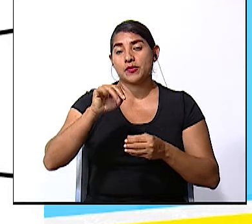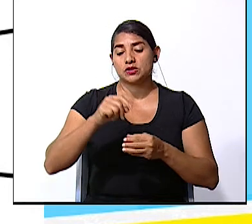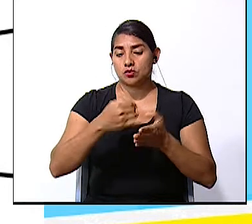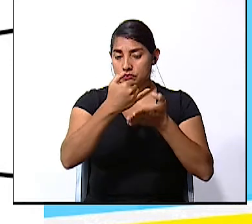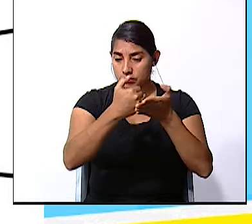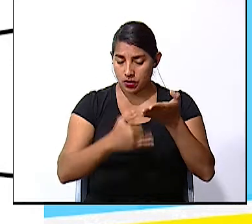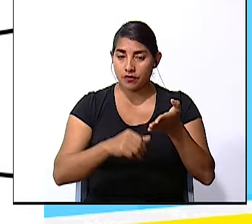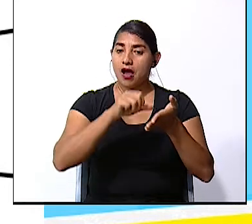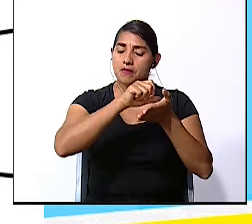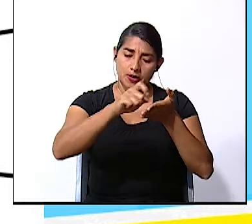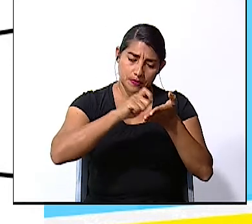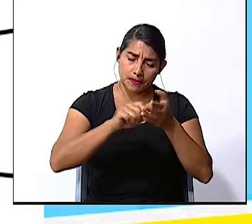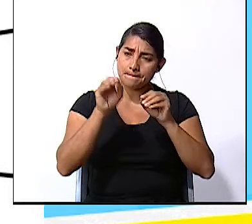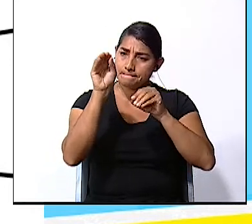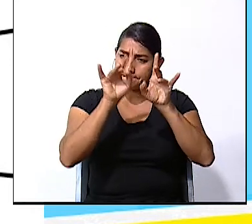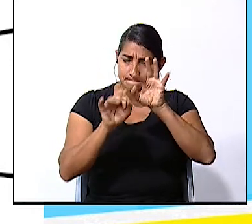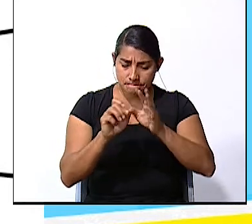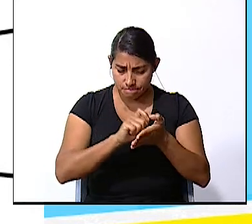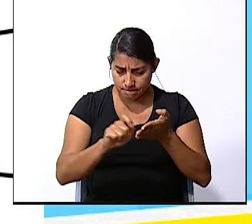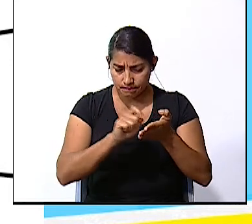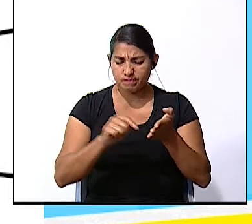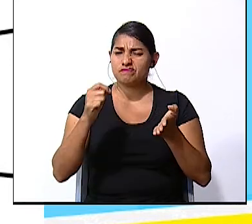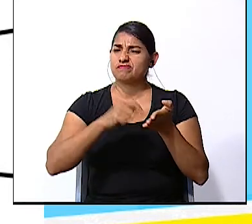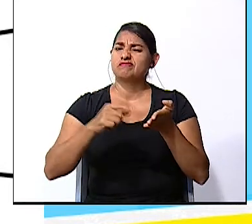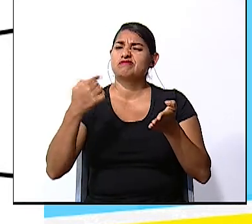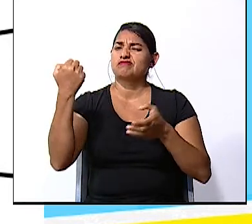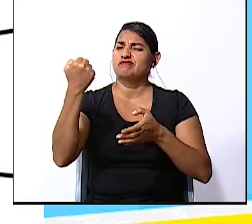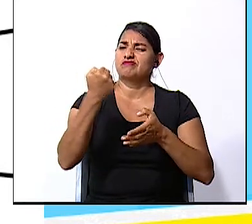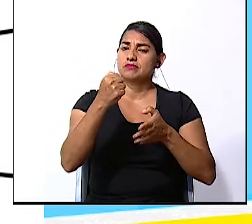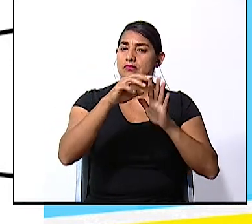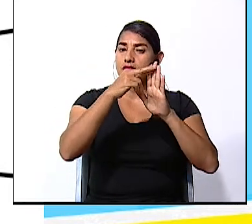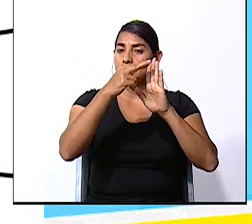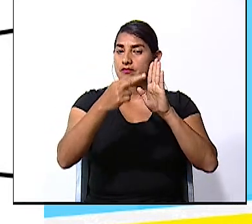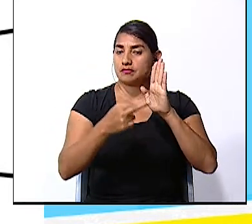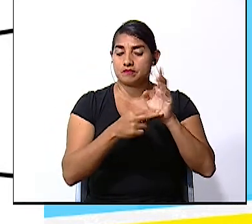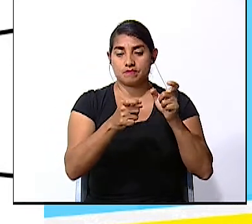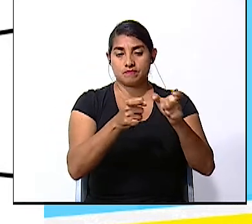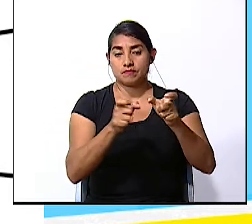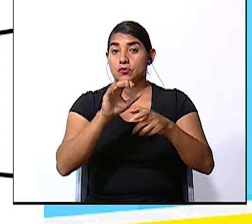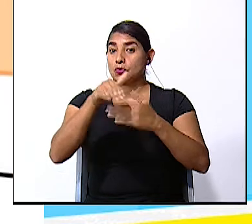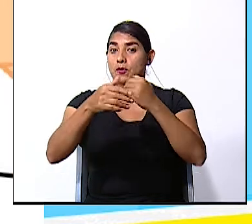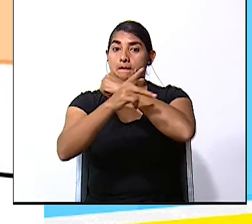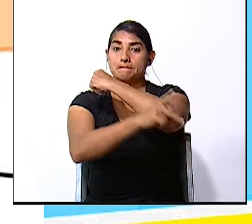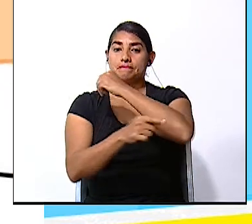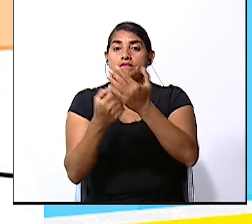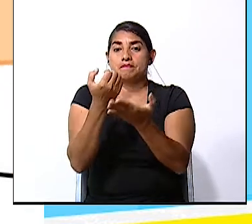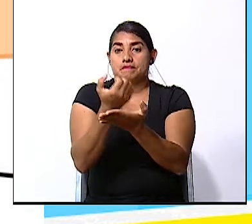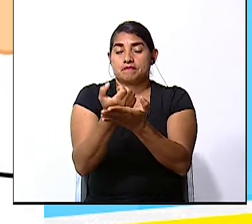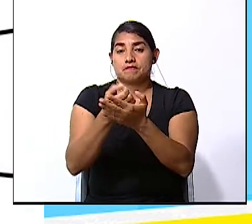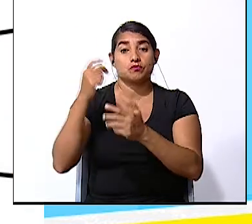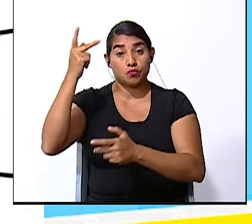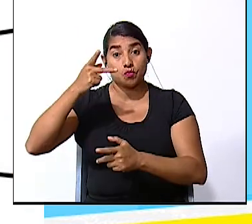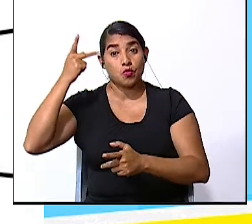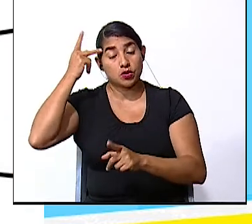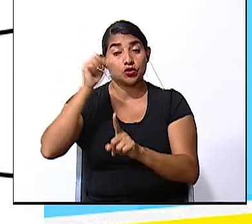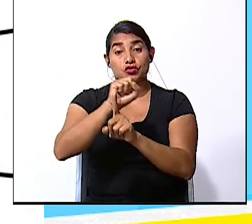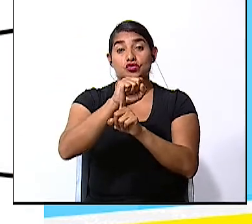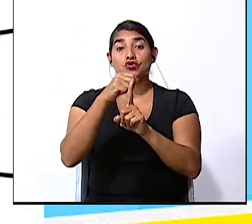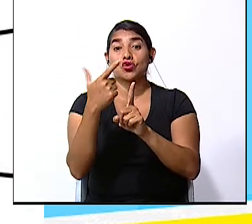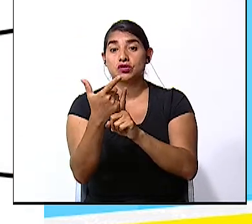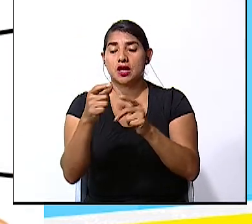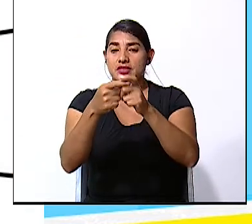una constitución. En este documento se establecerían las leyes para regir el país en materia económica, política, social